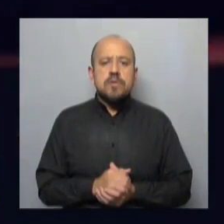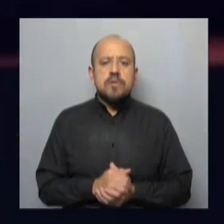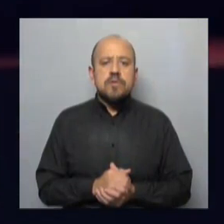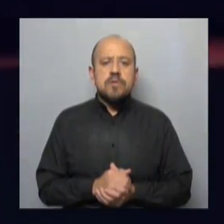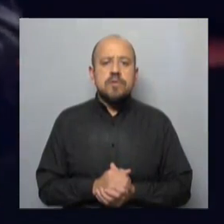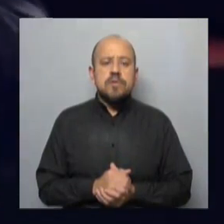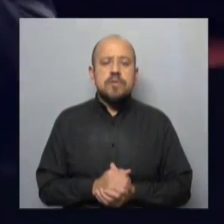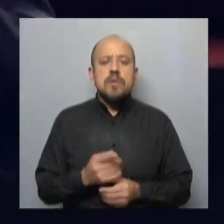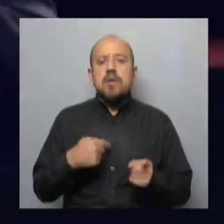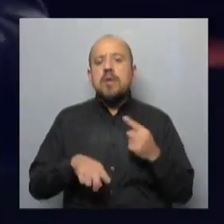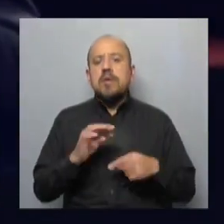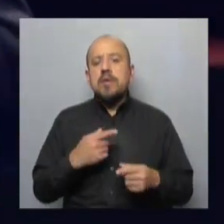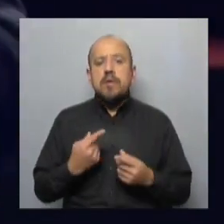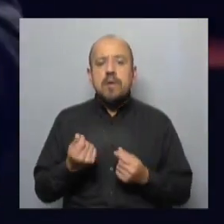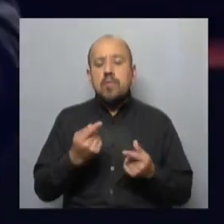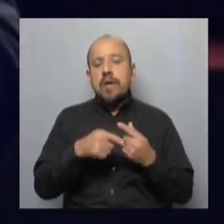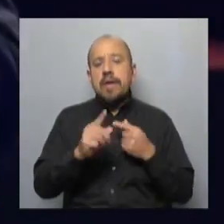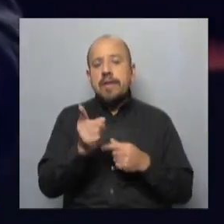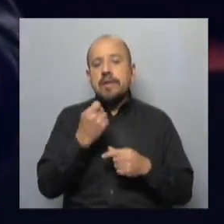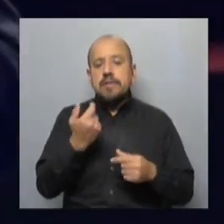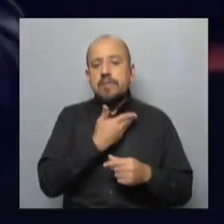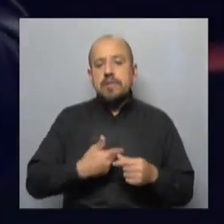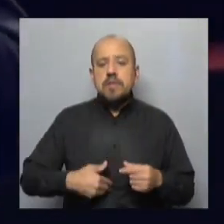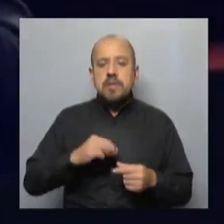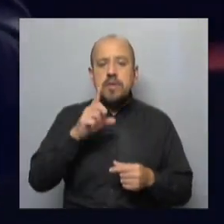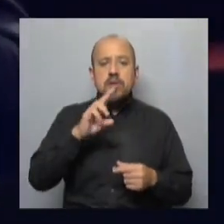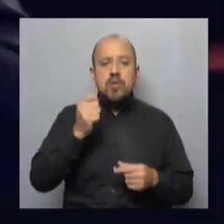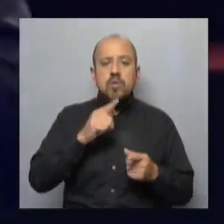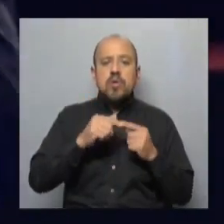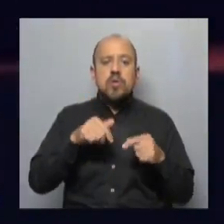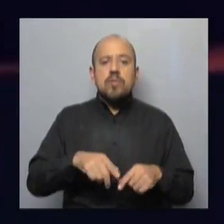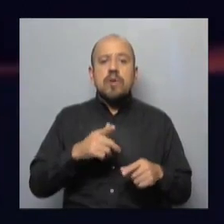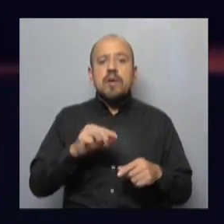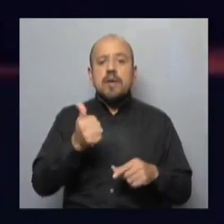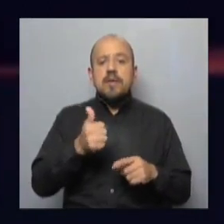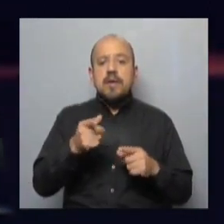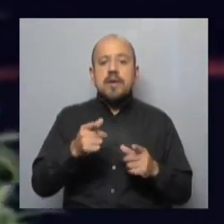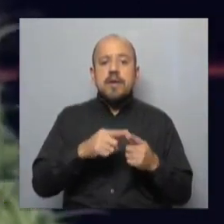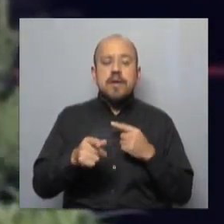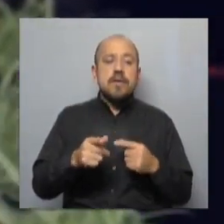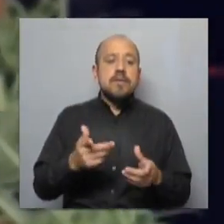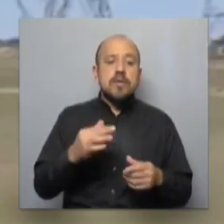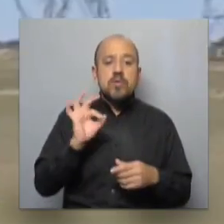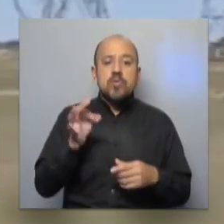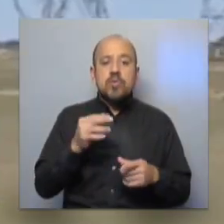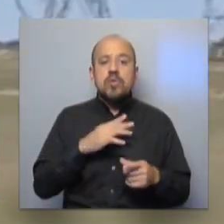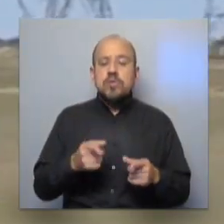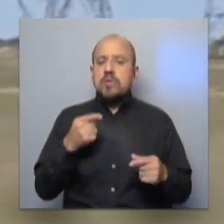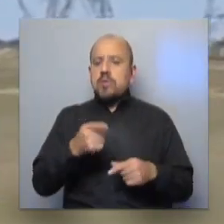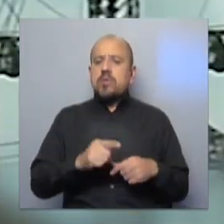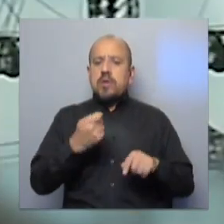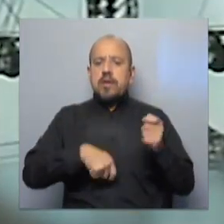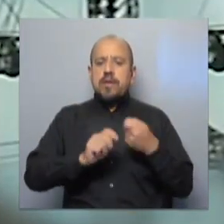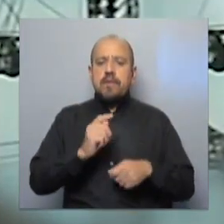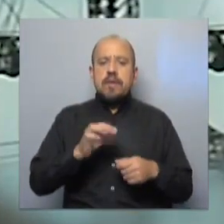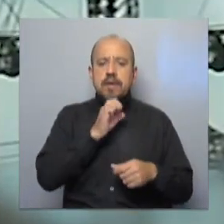price siempre parió el expresidente lula da silva favorito para ganar en octubre según todas las encuestas está en contra de la venta de la